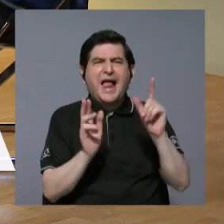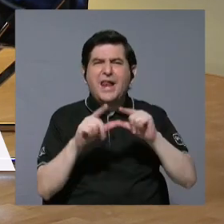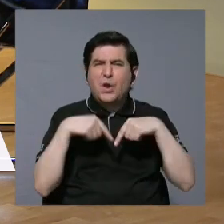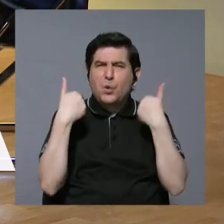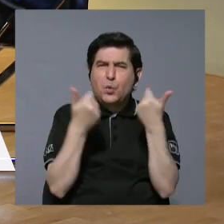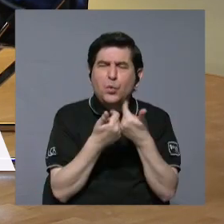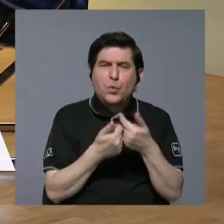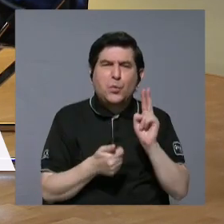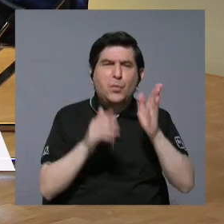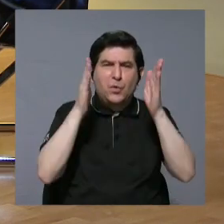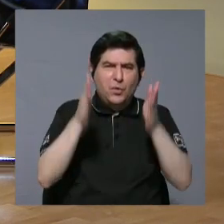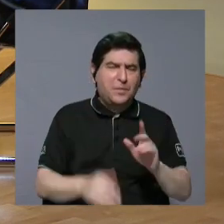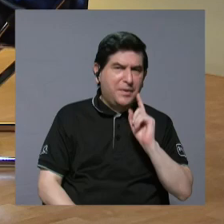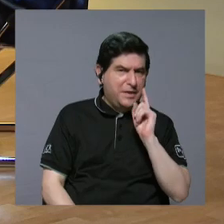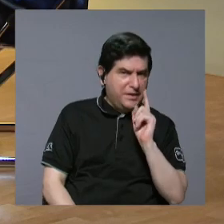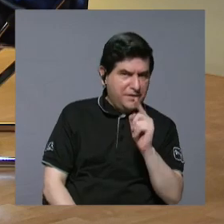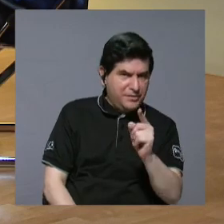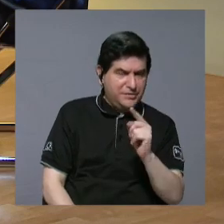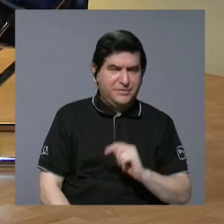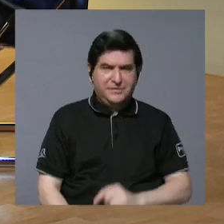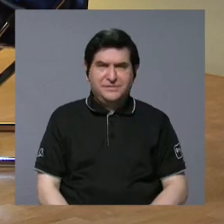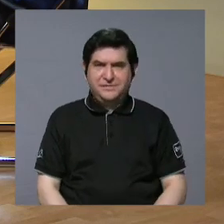de colegas suyos que están